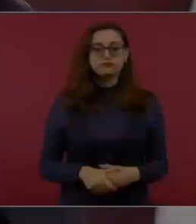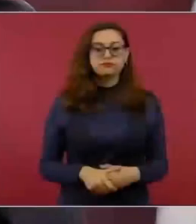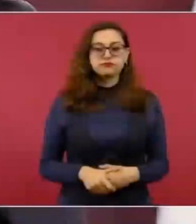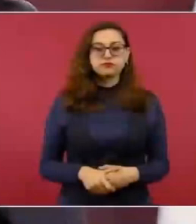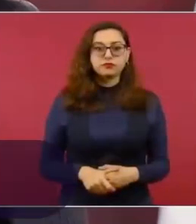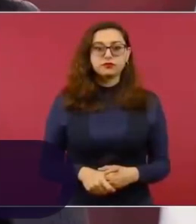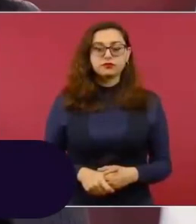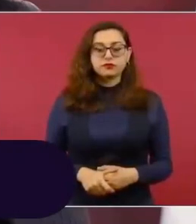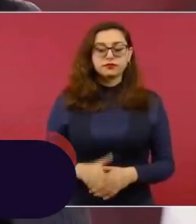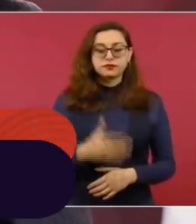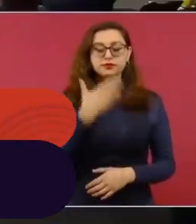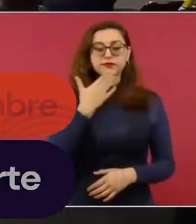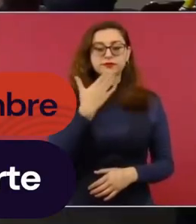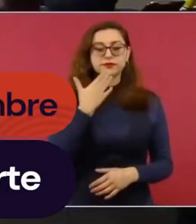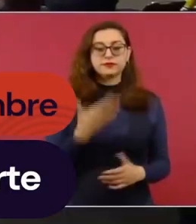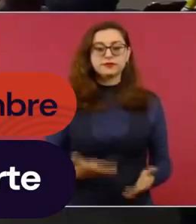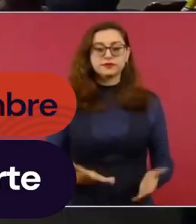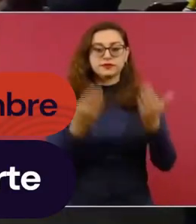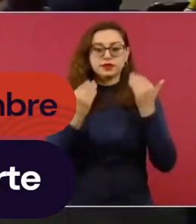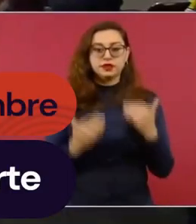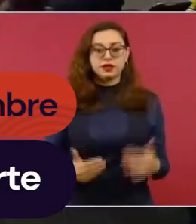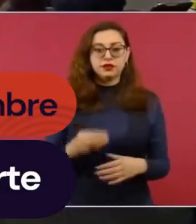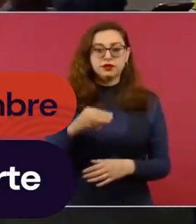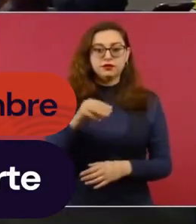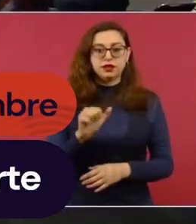Pues muy bien, vamos con Marcel.